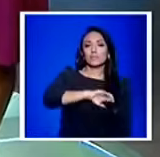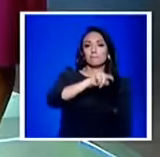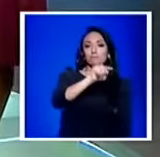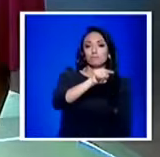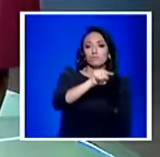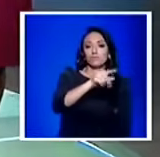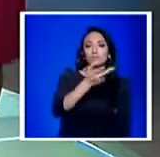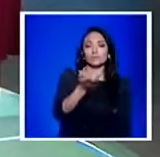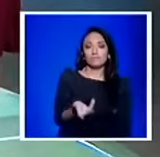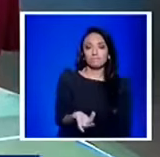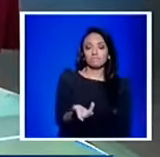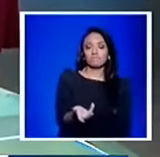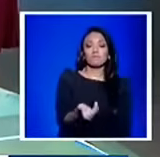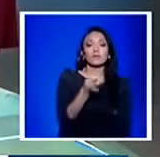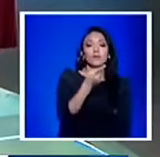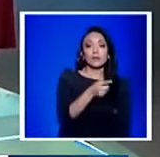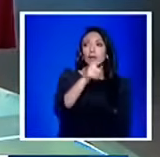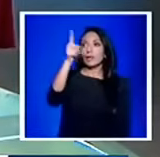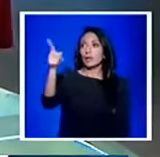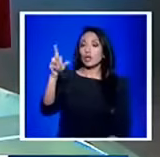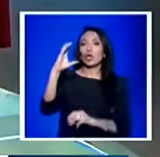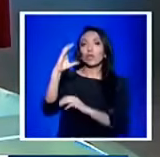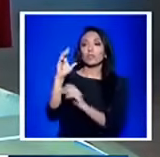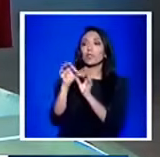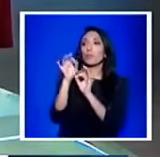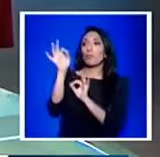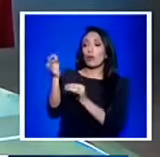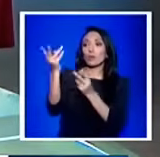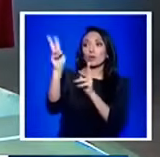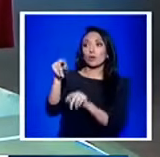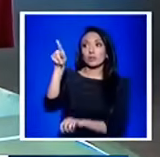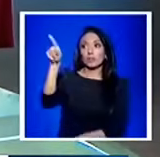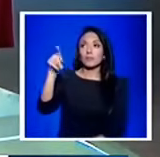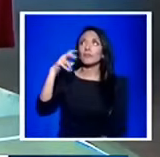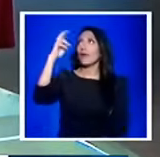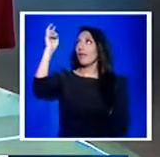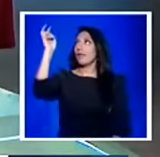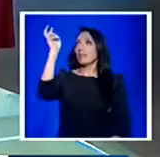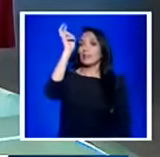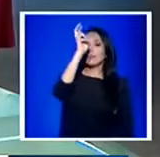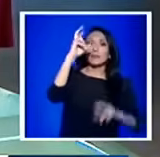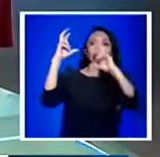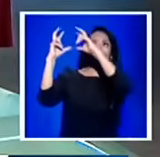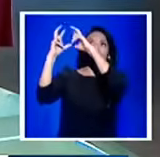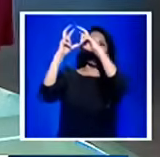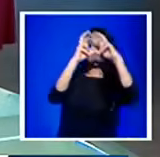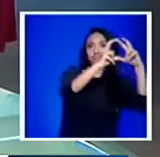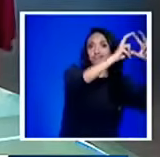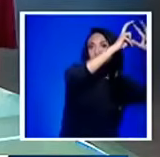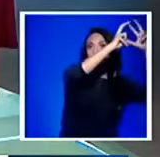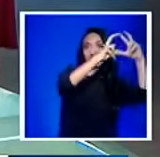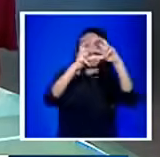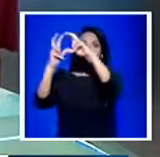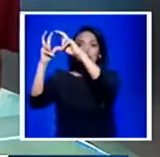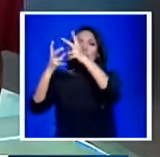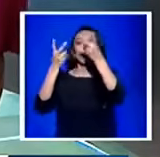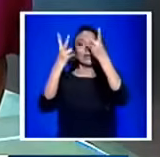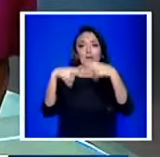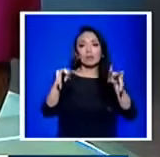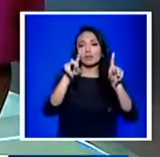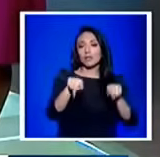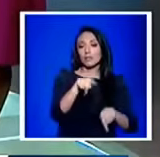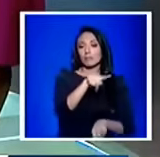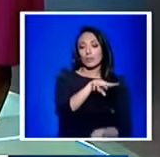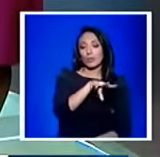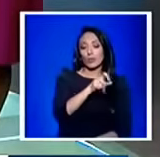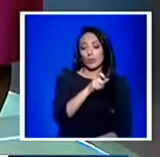¡Qué pena! También ocurrió en Comité del Pueblo que estábamos denunciándolo. En el teleférico de Quito también. Ya se siguen los robos de los vehículos completos, no solo de las